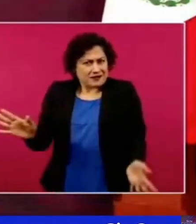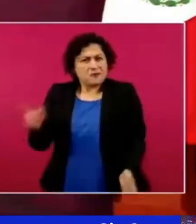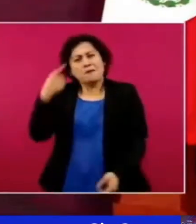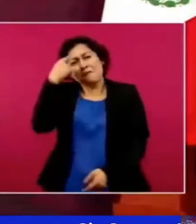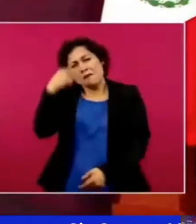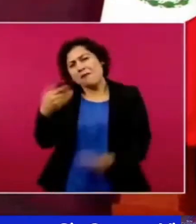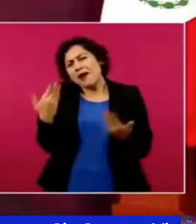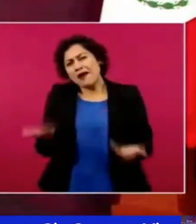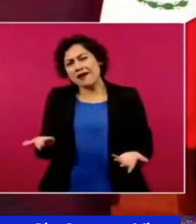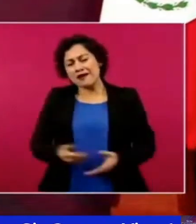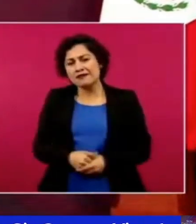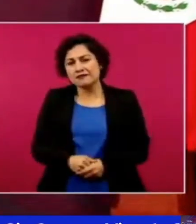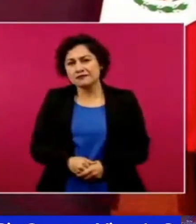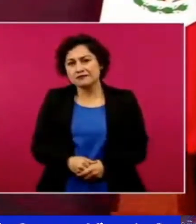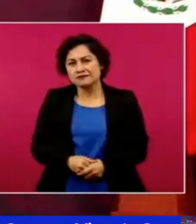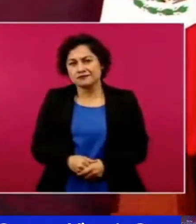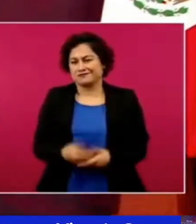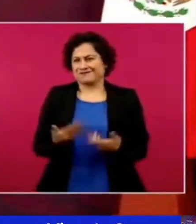O sea,